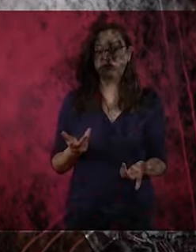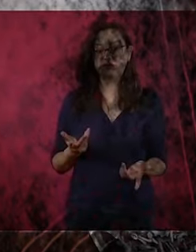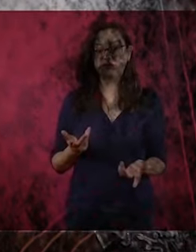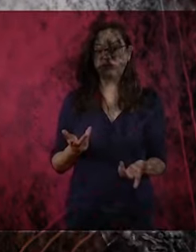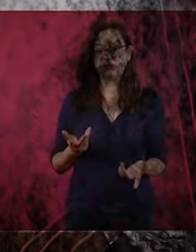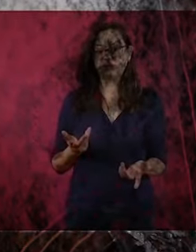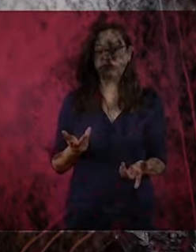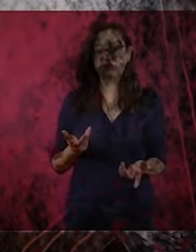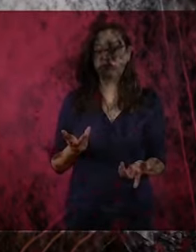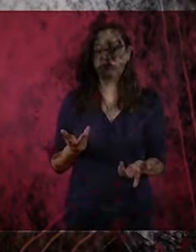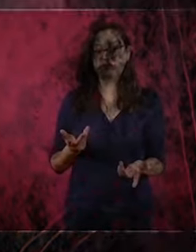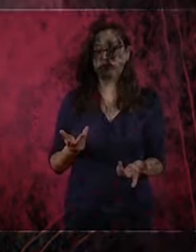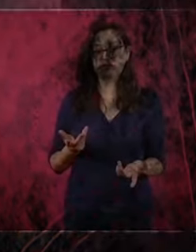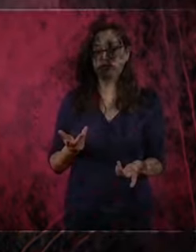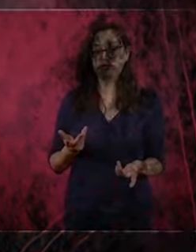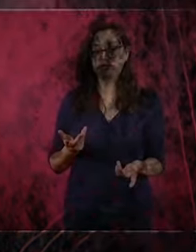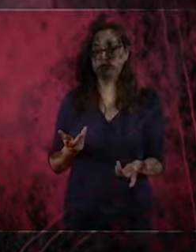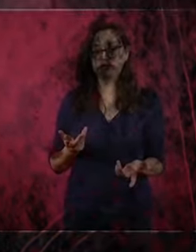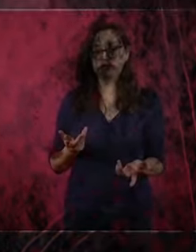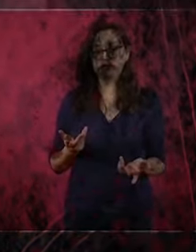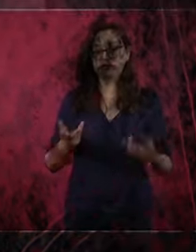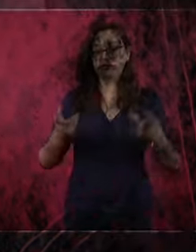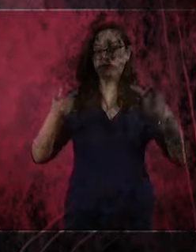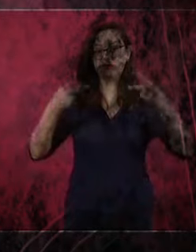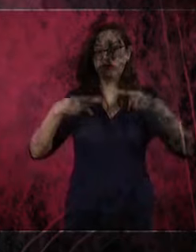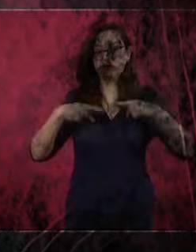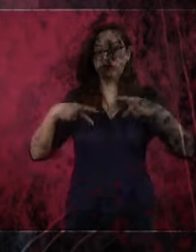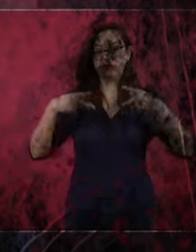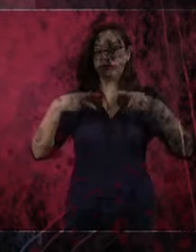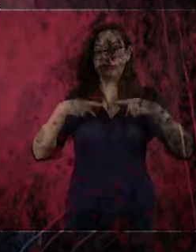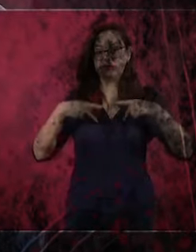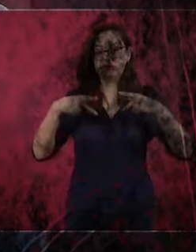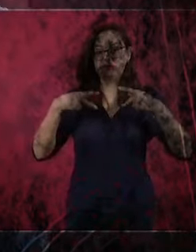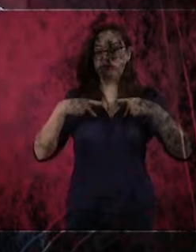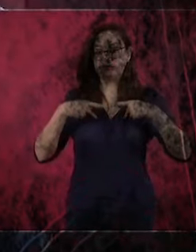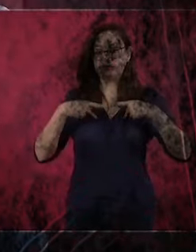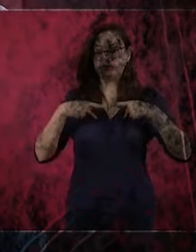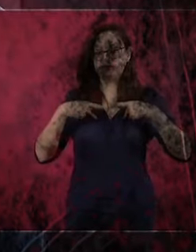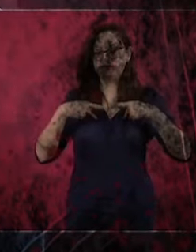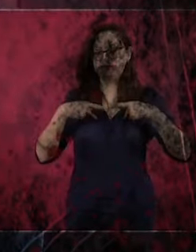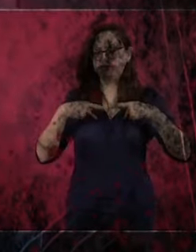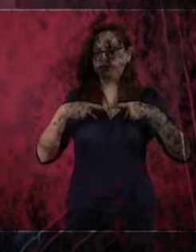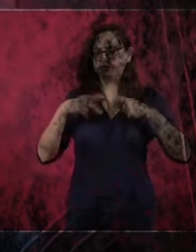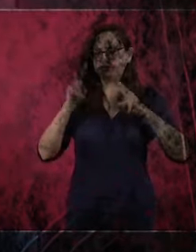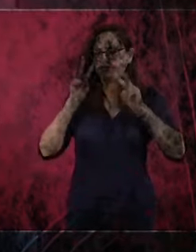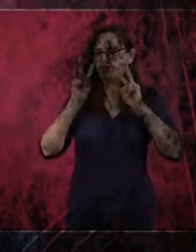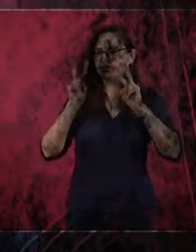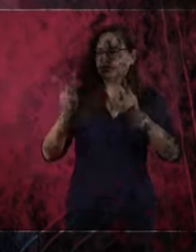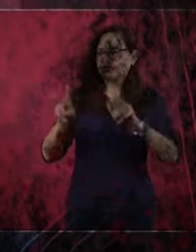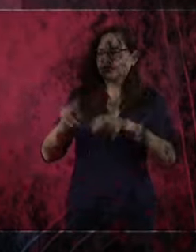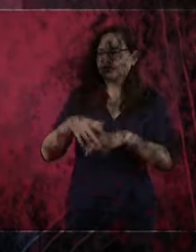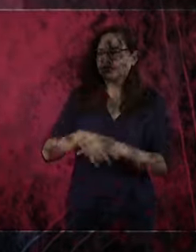reforma al poder judicial que está promoviéndose estos días Aparentemente es buena pero los